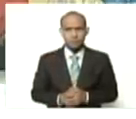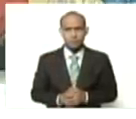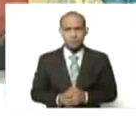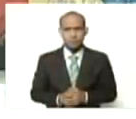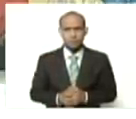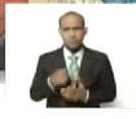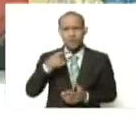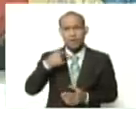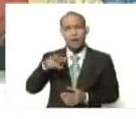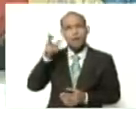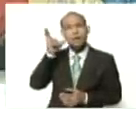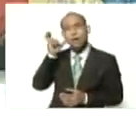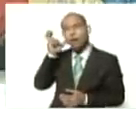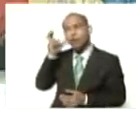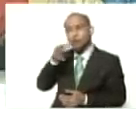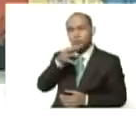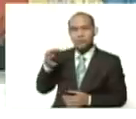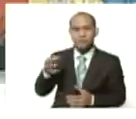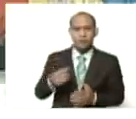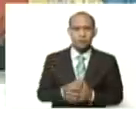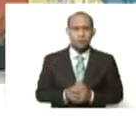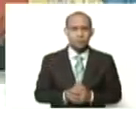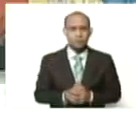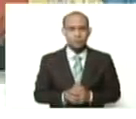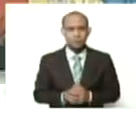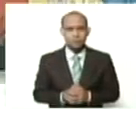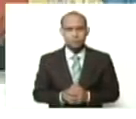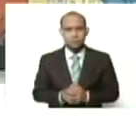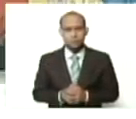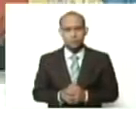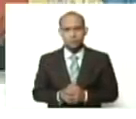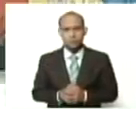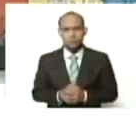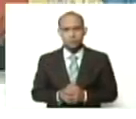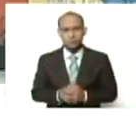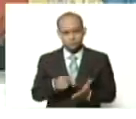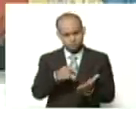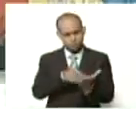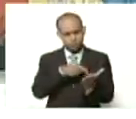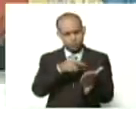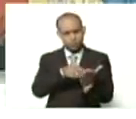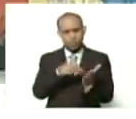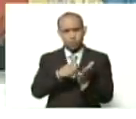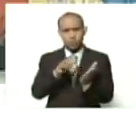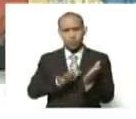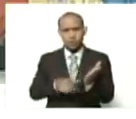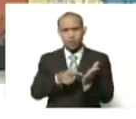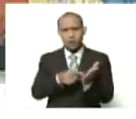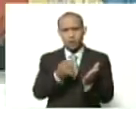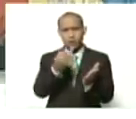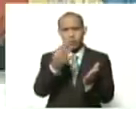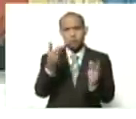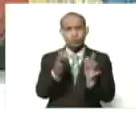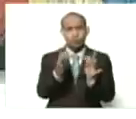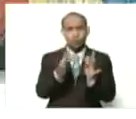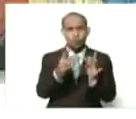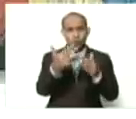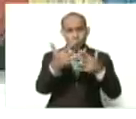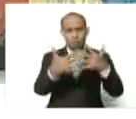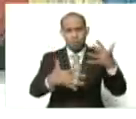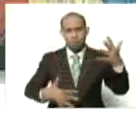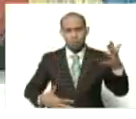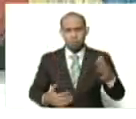Ella me está escuchando. ¿Dónde está Carmen aquí, vale? Que uno tiene tantos teléfonos.